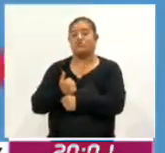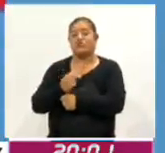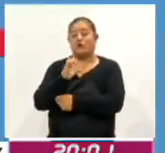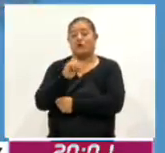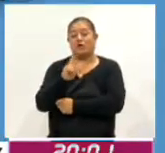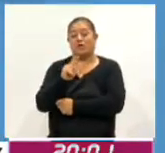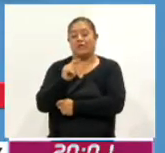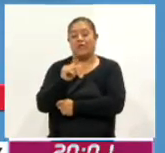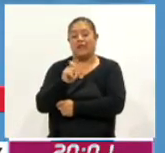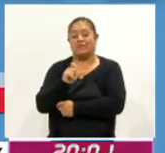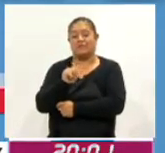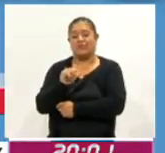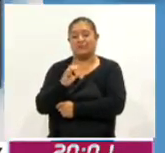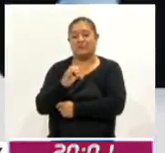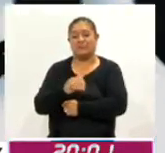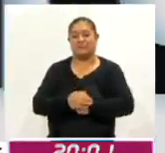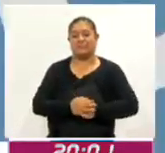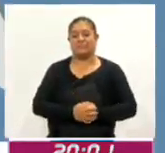Corasit Noticias.